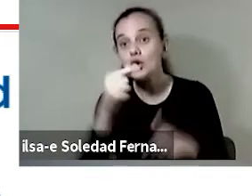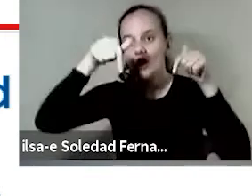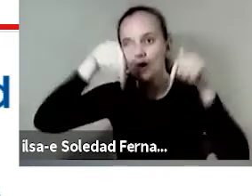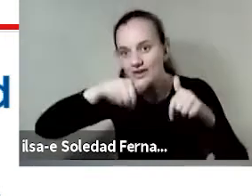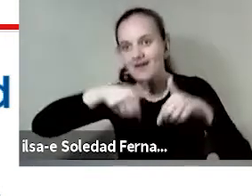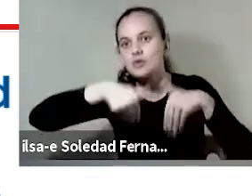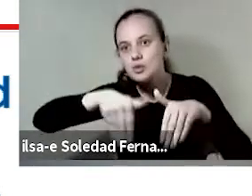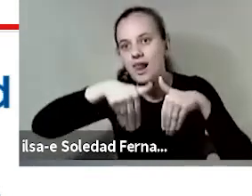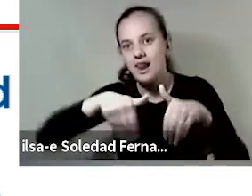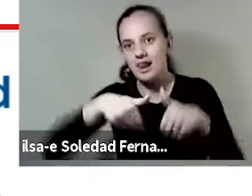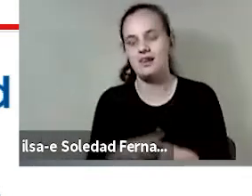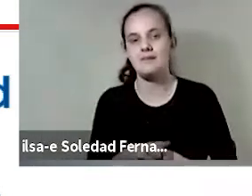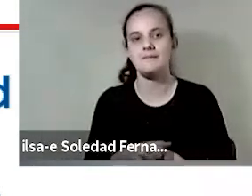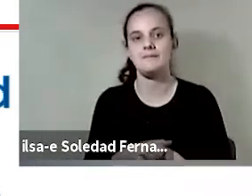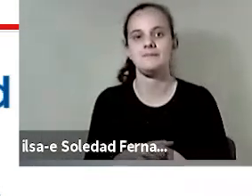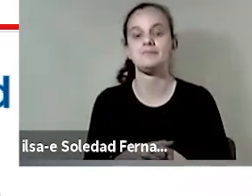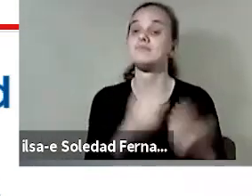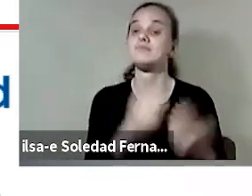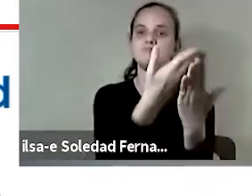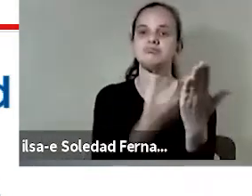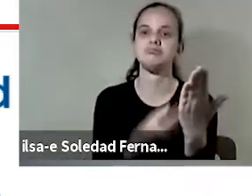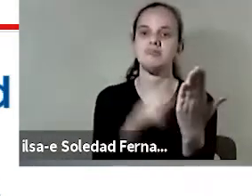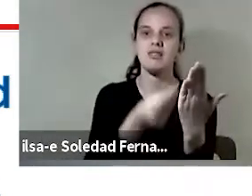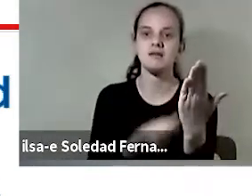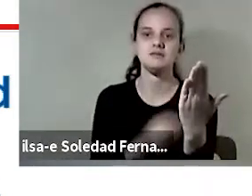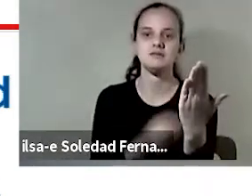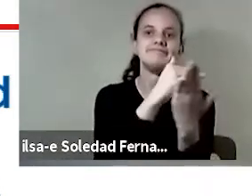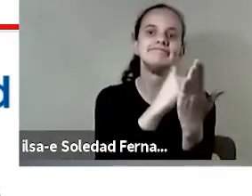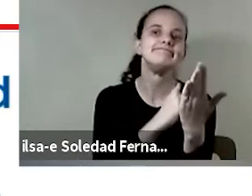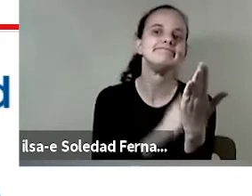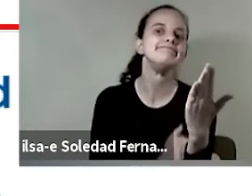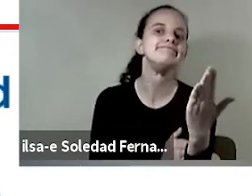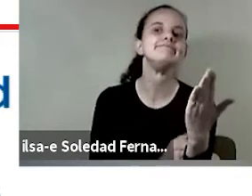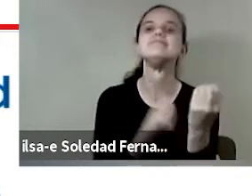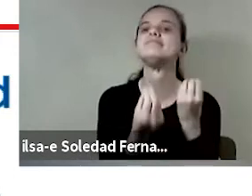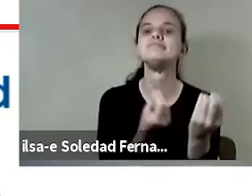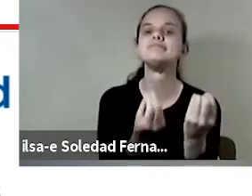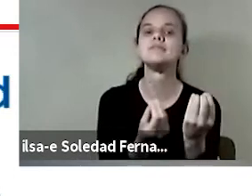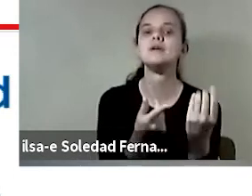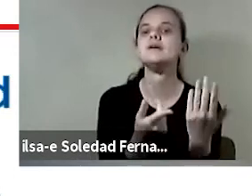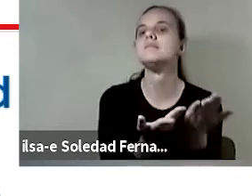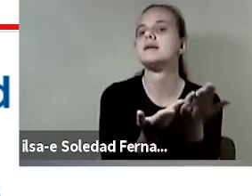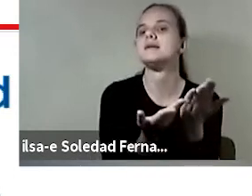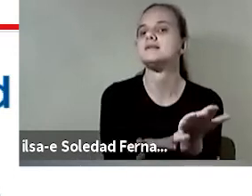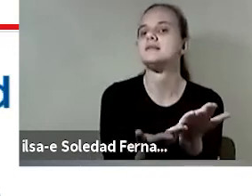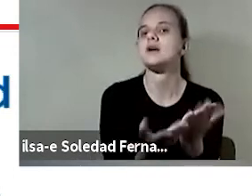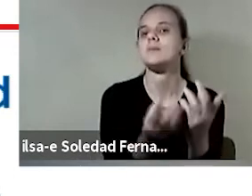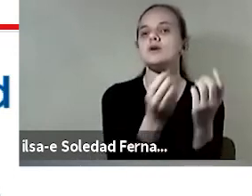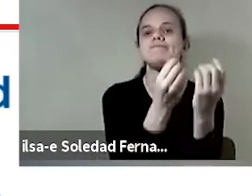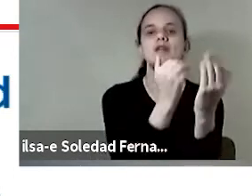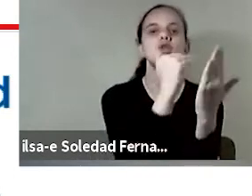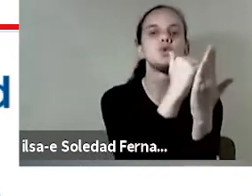es la que hoy está en vigencia a nivel mundial. Esta tabla de contenido lo